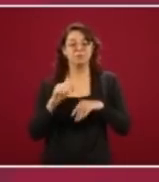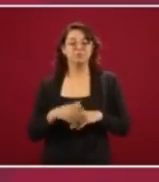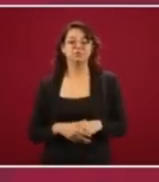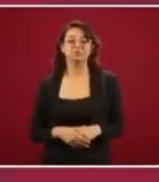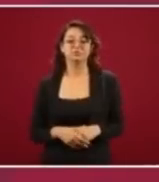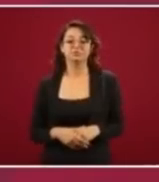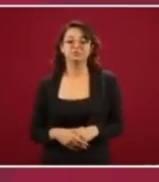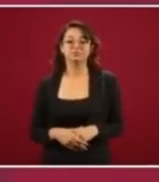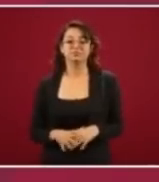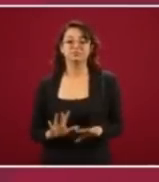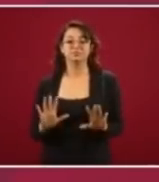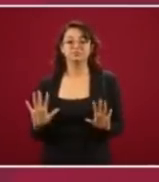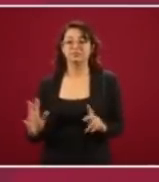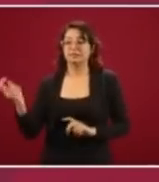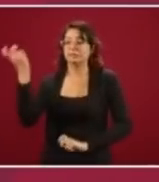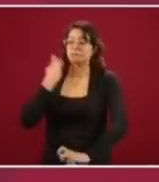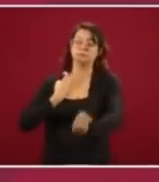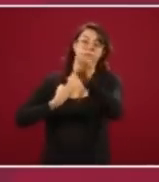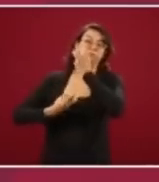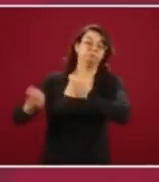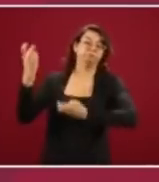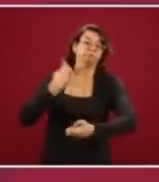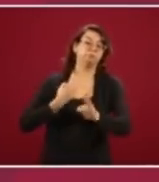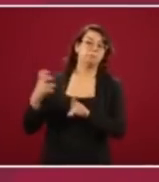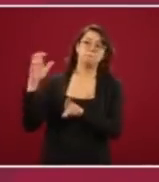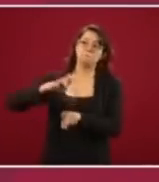nos quedaríamos en estado de indefensión.